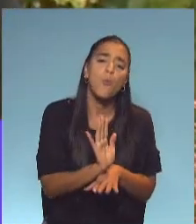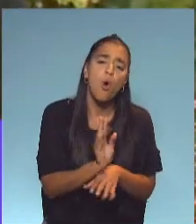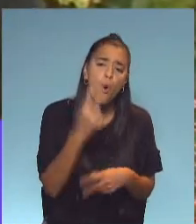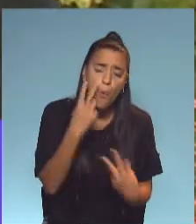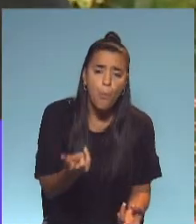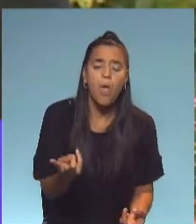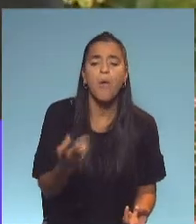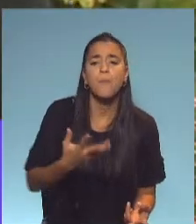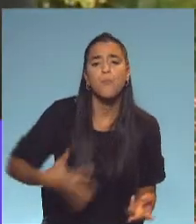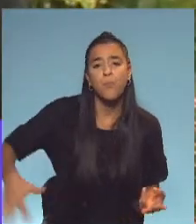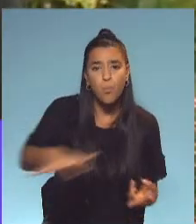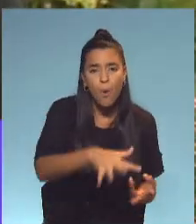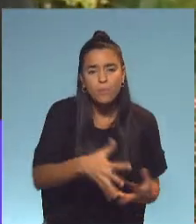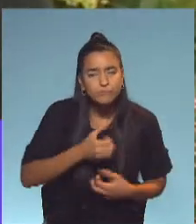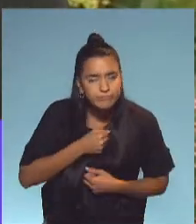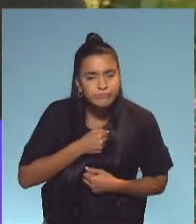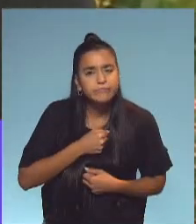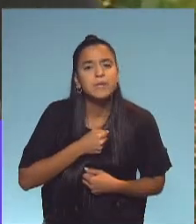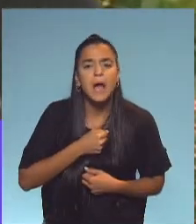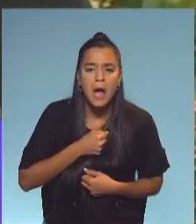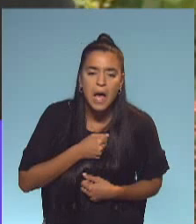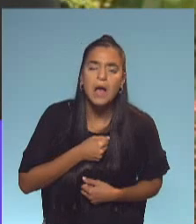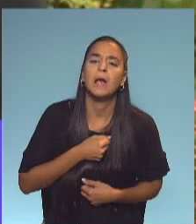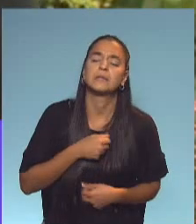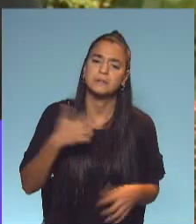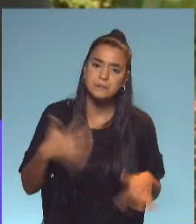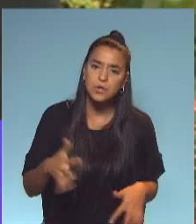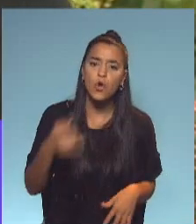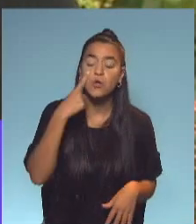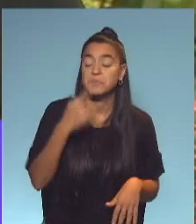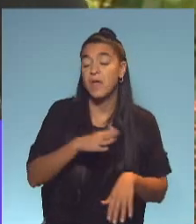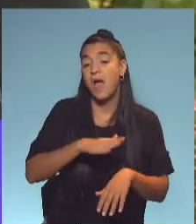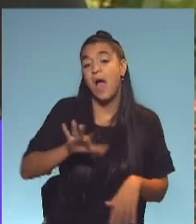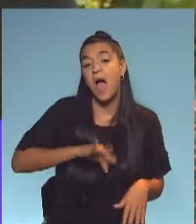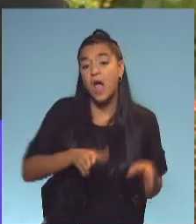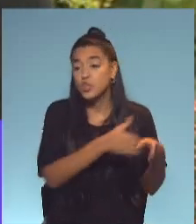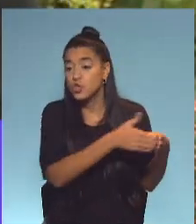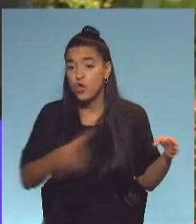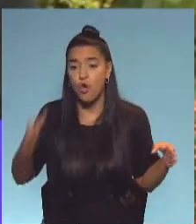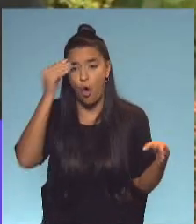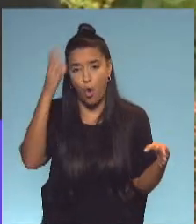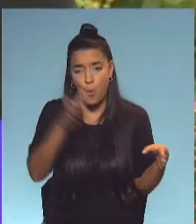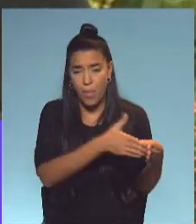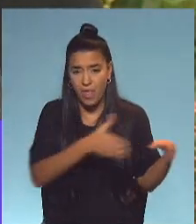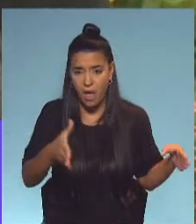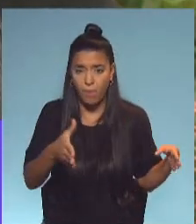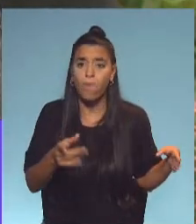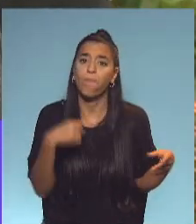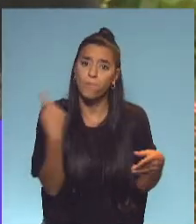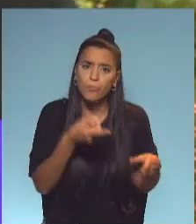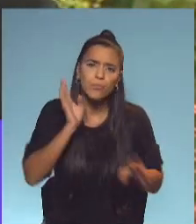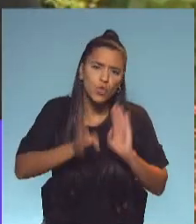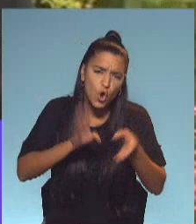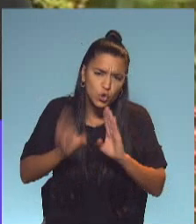el pueblo se hace carne y se reentera, ¿no? Que el resto del año quizás nos tiene olvidados. Para nosotros las torturas